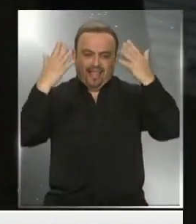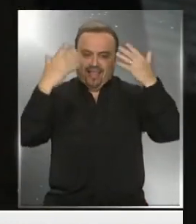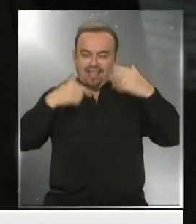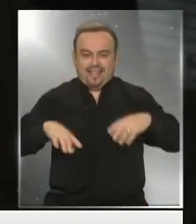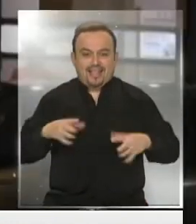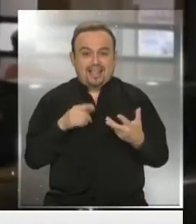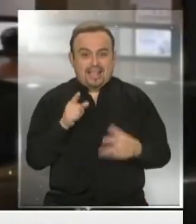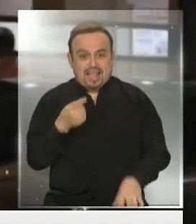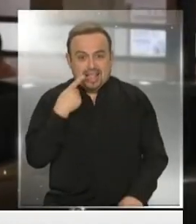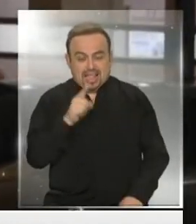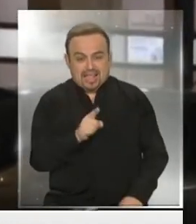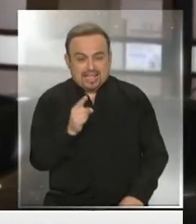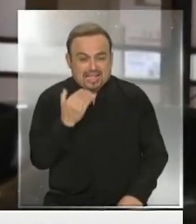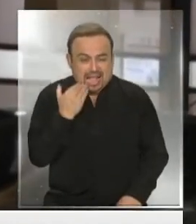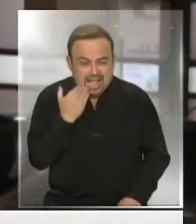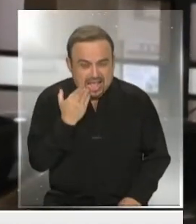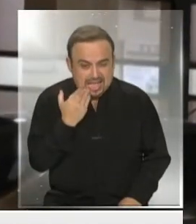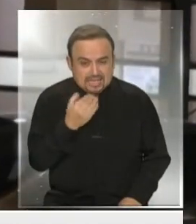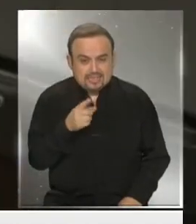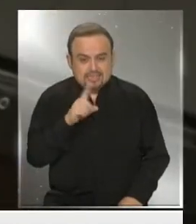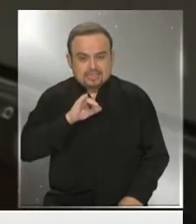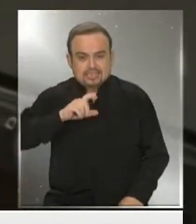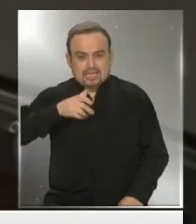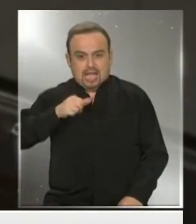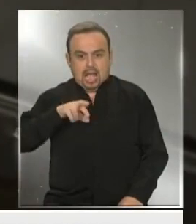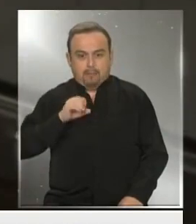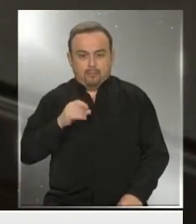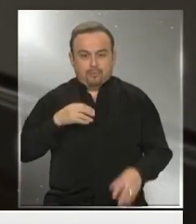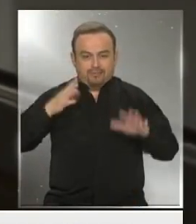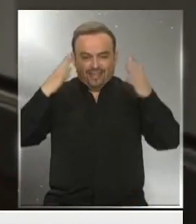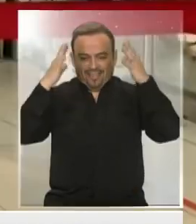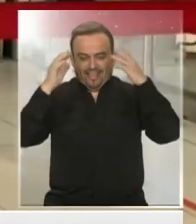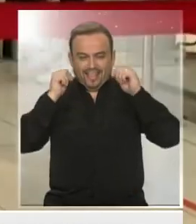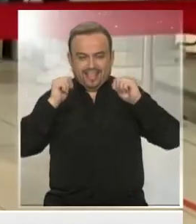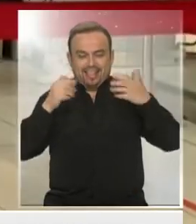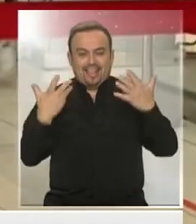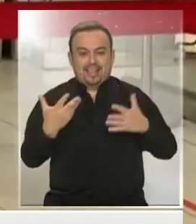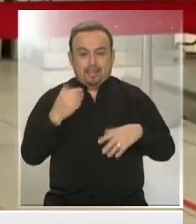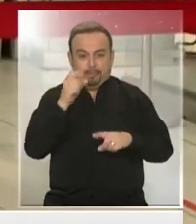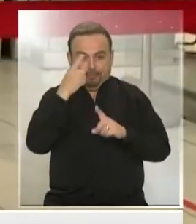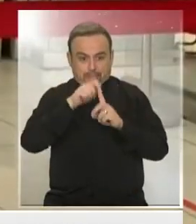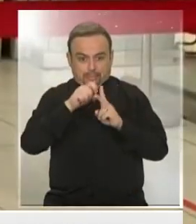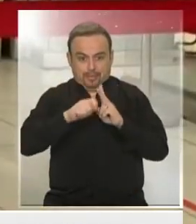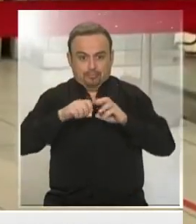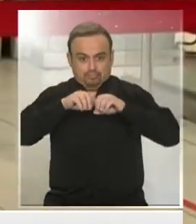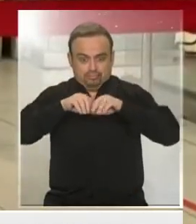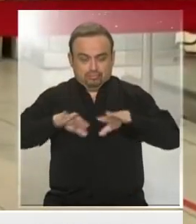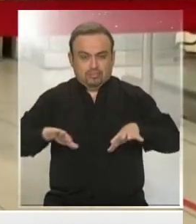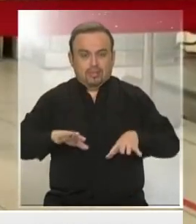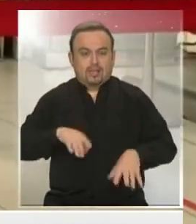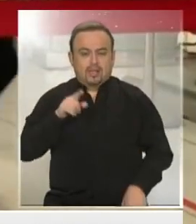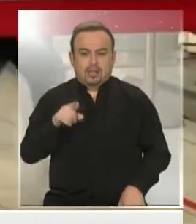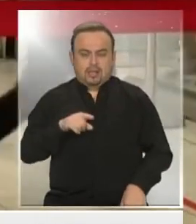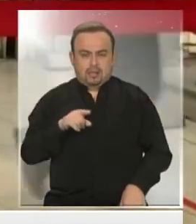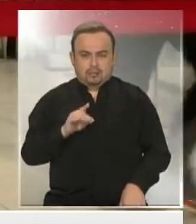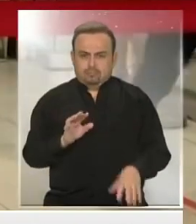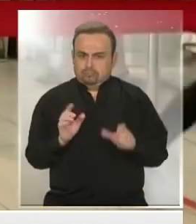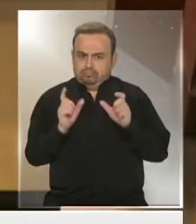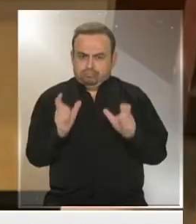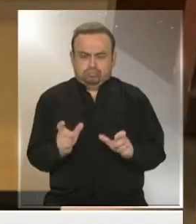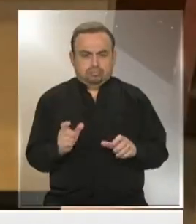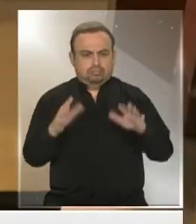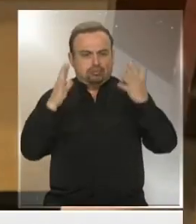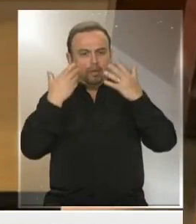si no fuera por el caso singapur estaría cantando victoria durante los primeros meses del brote la respuesta de singapur fue